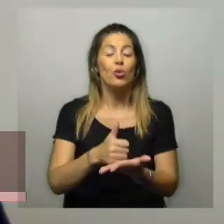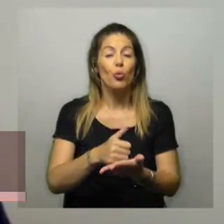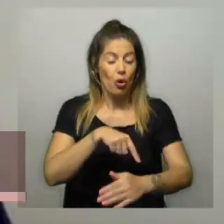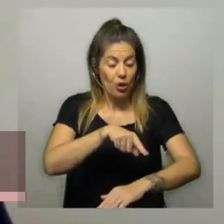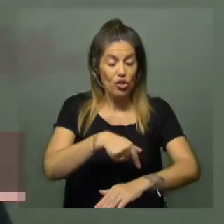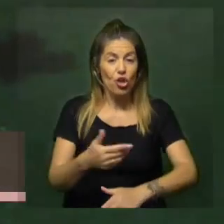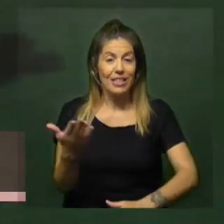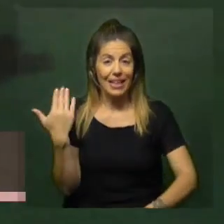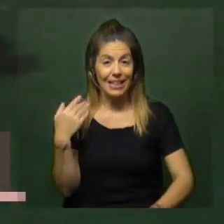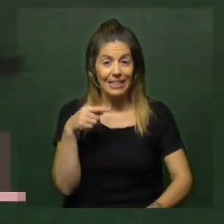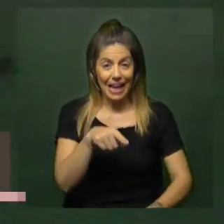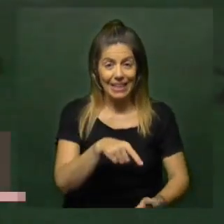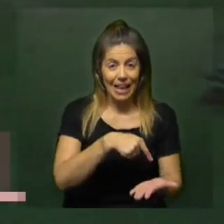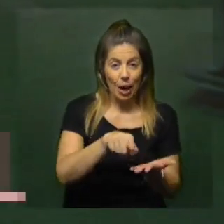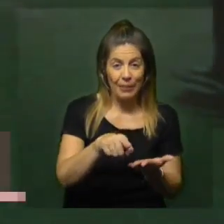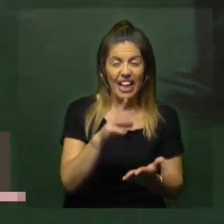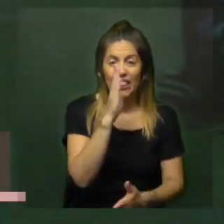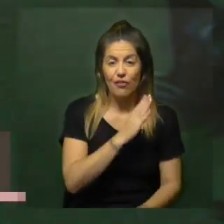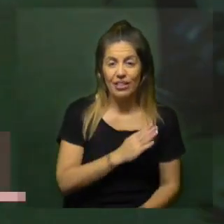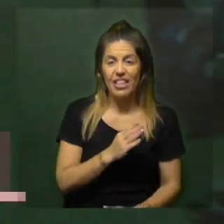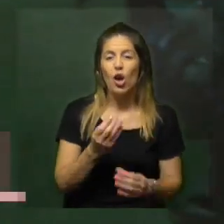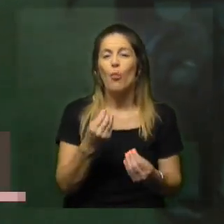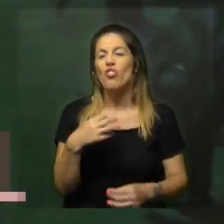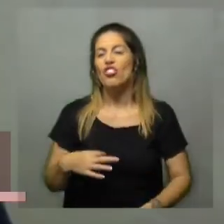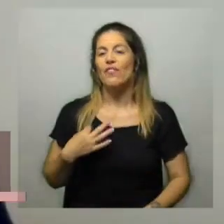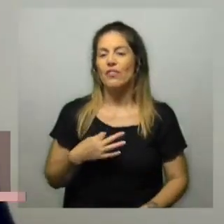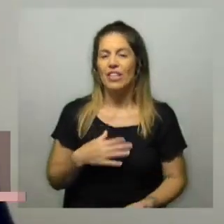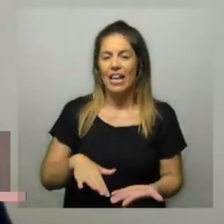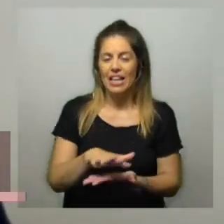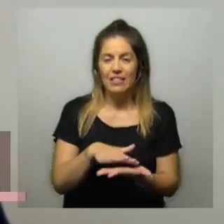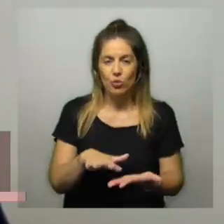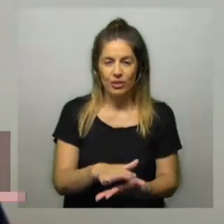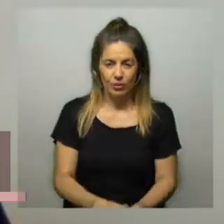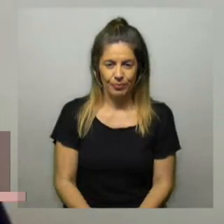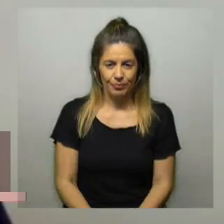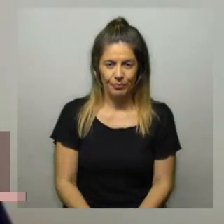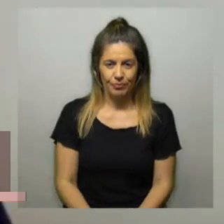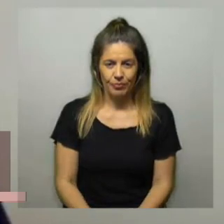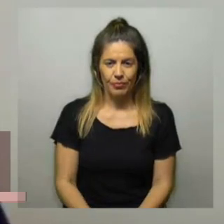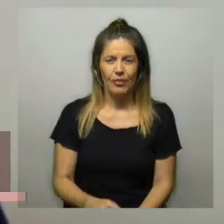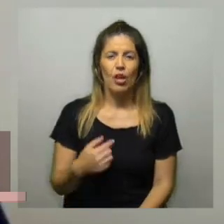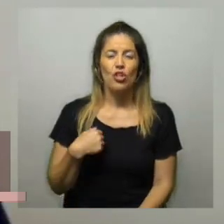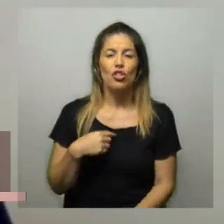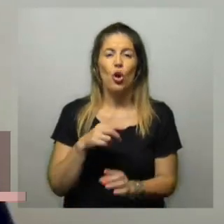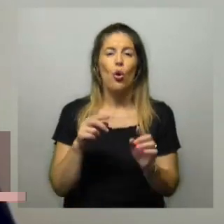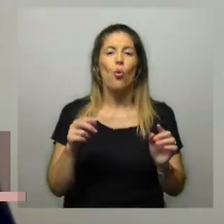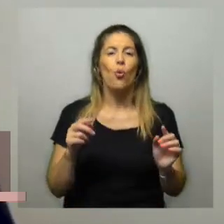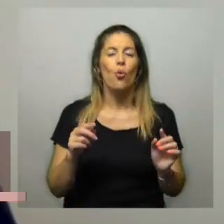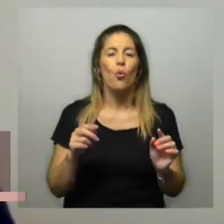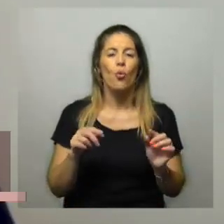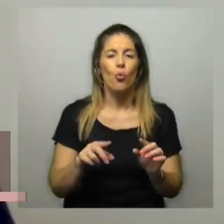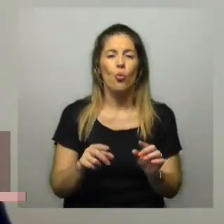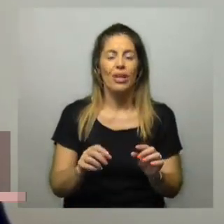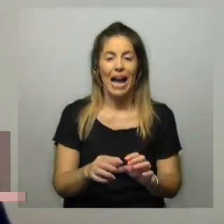nada más en Brasilia. ¿Cómo se vivía allí el panorama? Mira, yo solo haciendo una acotación, yo no estuve en